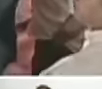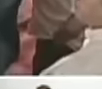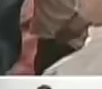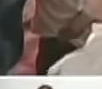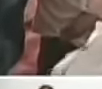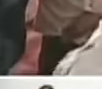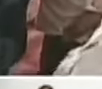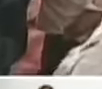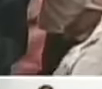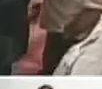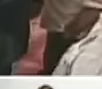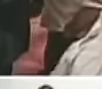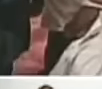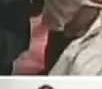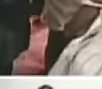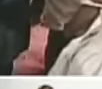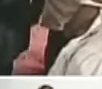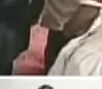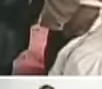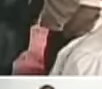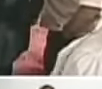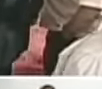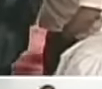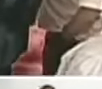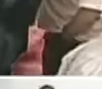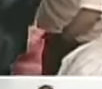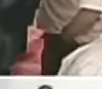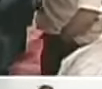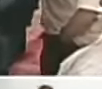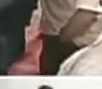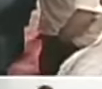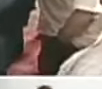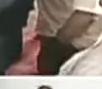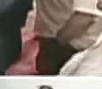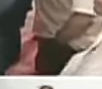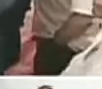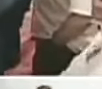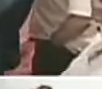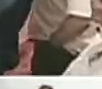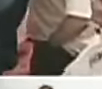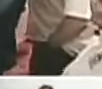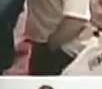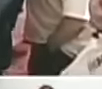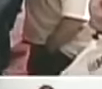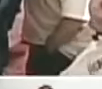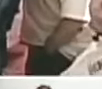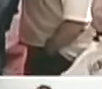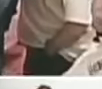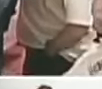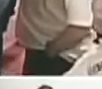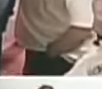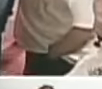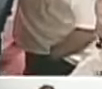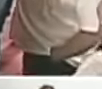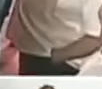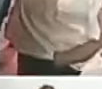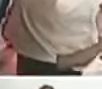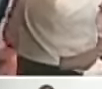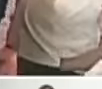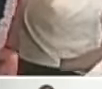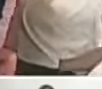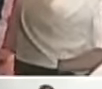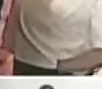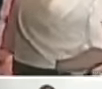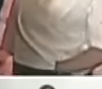Unidos, de la CIA, del Comando Sur, por lo tanto alerta a la Fuerza Armada Nacional Bolivariana, al pueblo venezolano, de estar en las